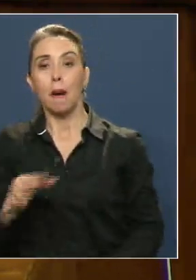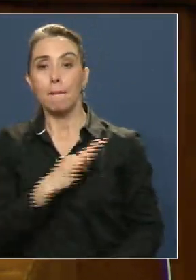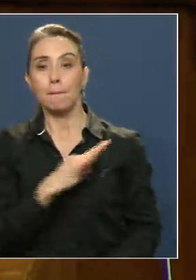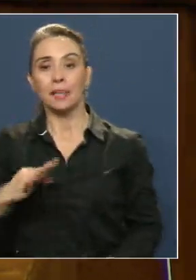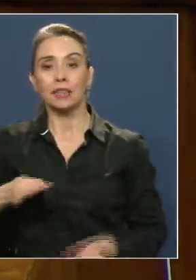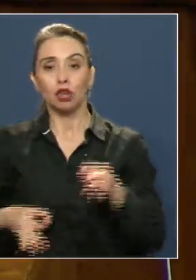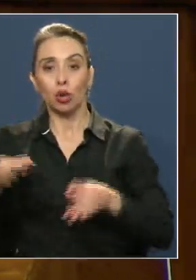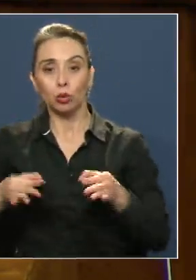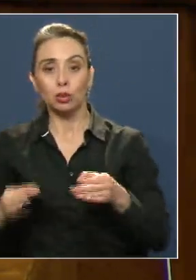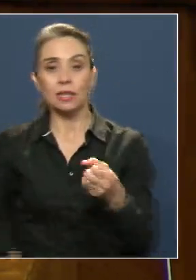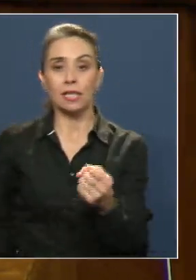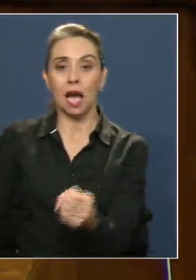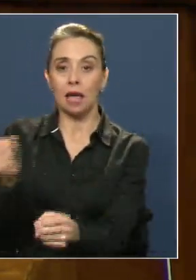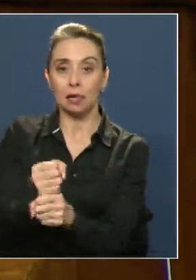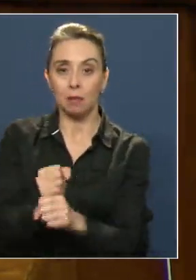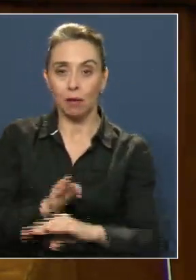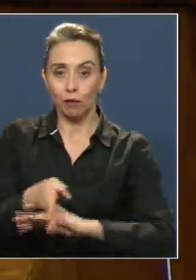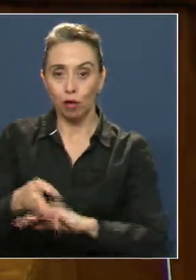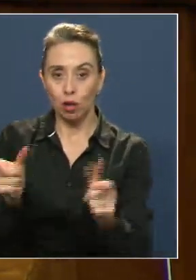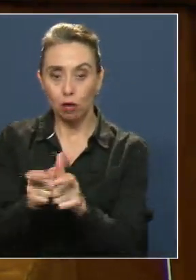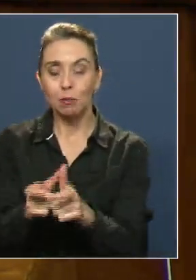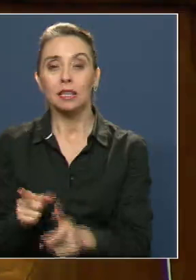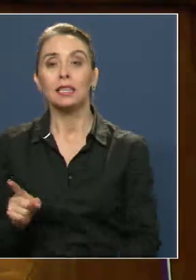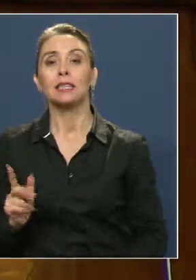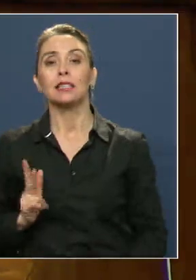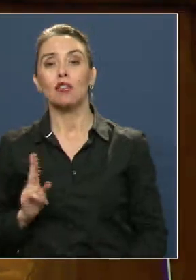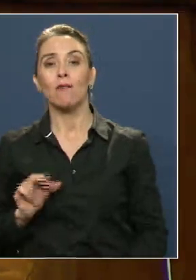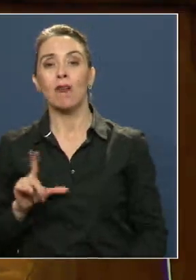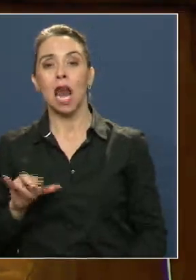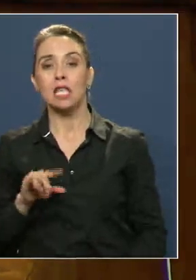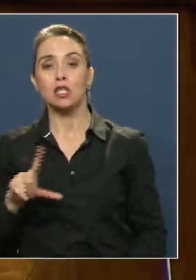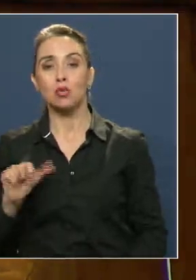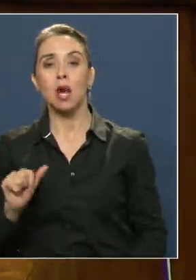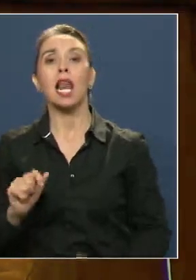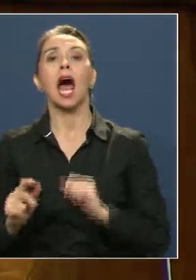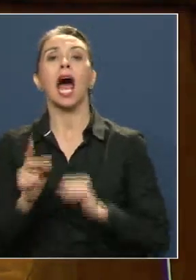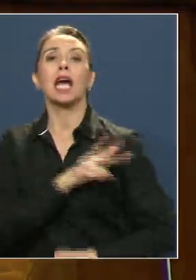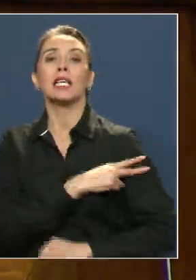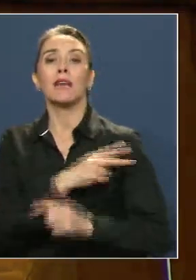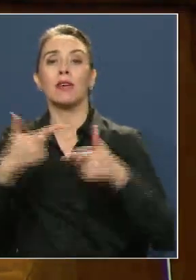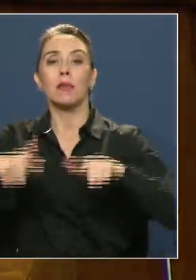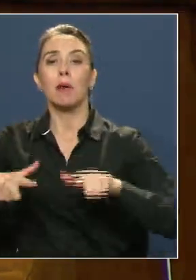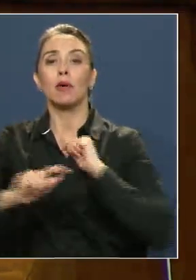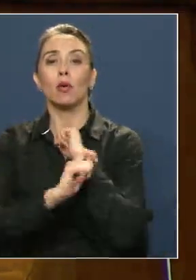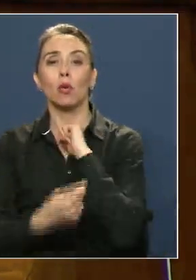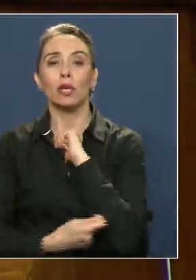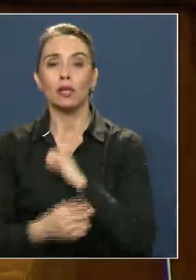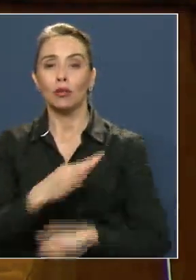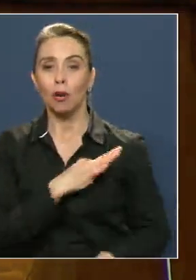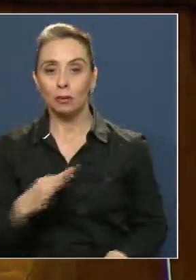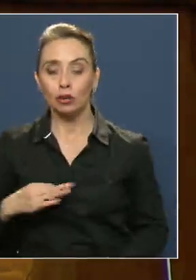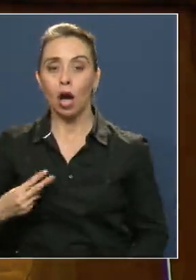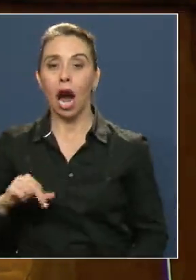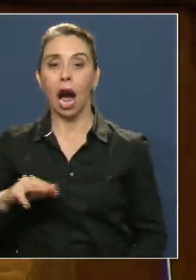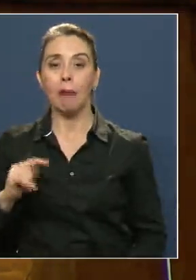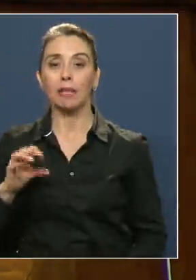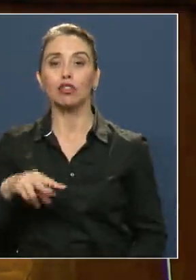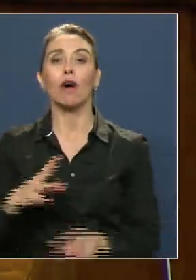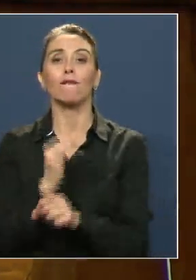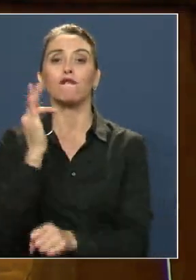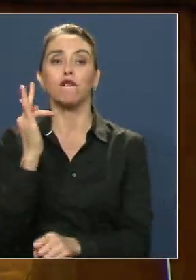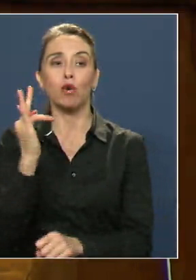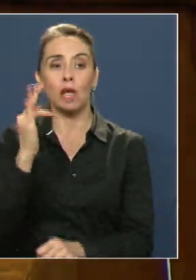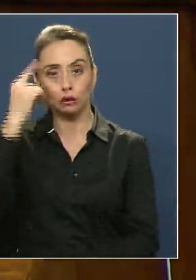de Justicia subrogante. Sebastián Valenzuela, jefe de la División Jurídica del Ministerio. James Hamilton, de la Fundación para